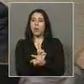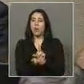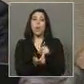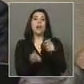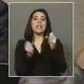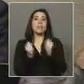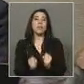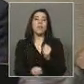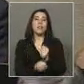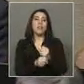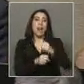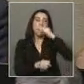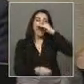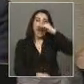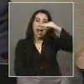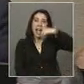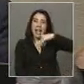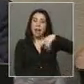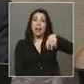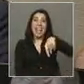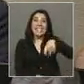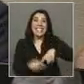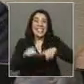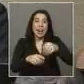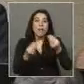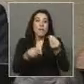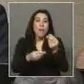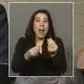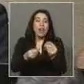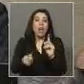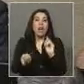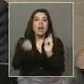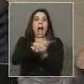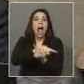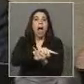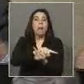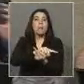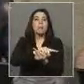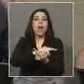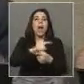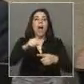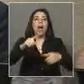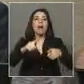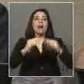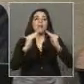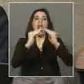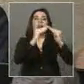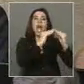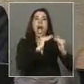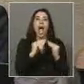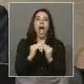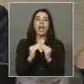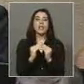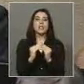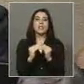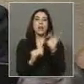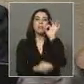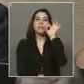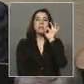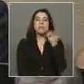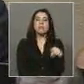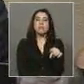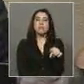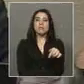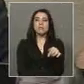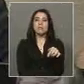agrícola que han sido transformadas en satélites habitacionales para sectores privilegiados y por lo